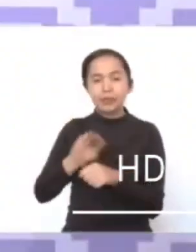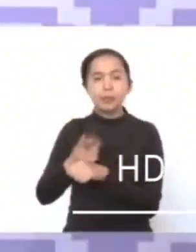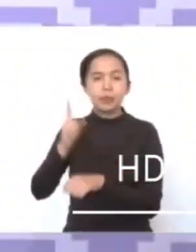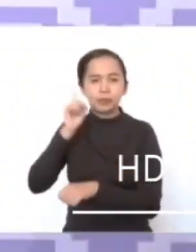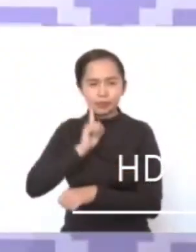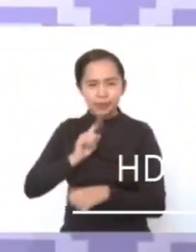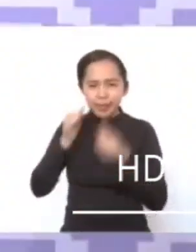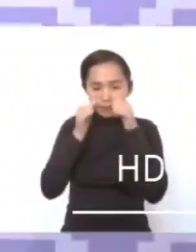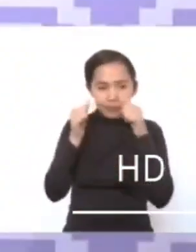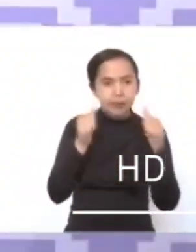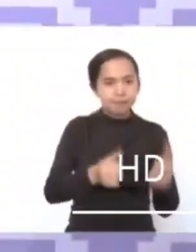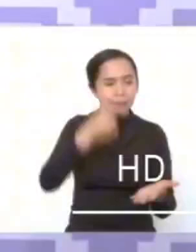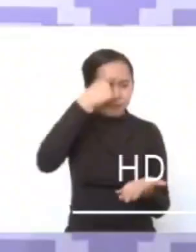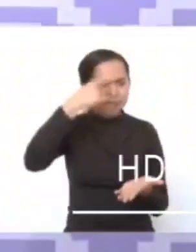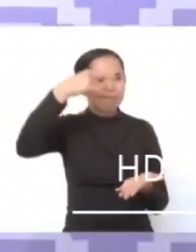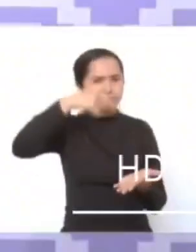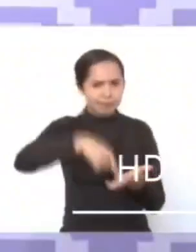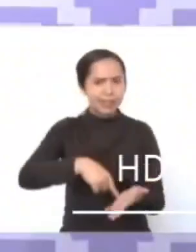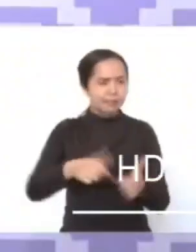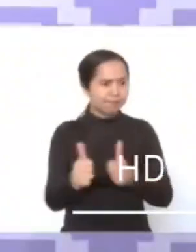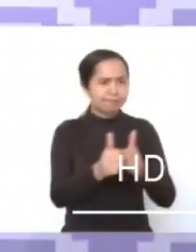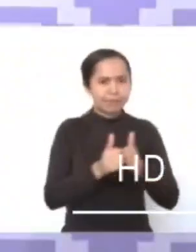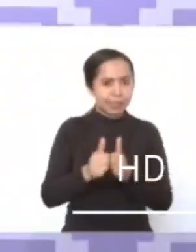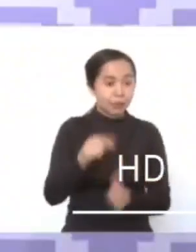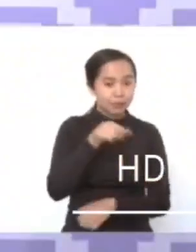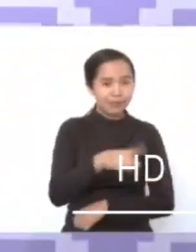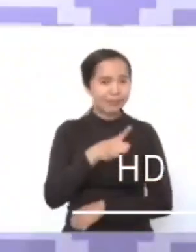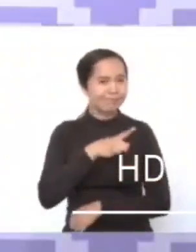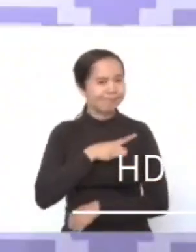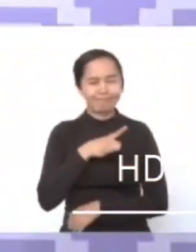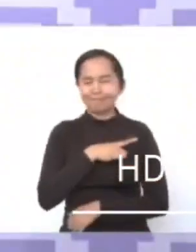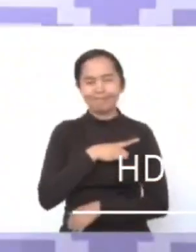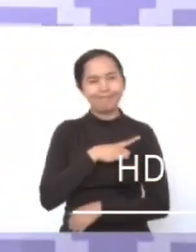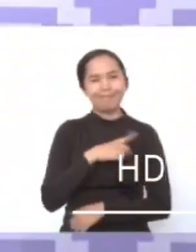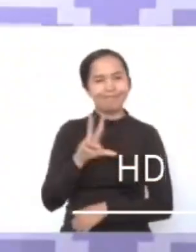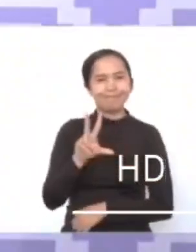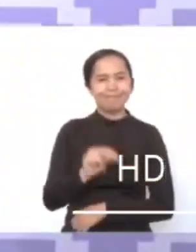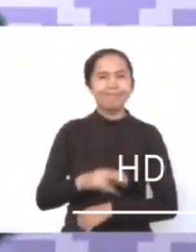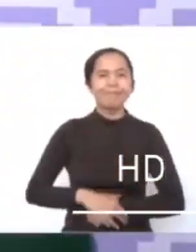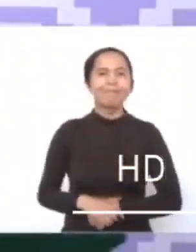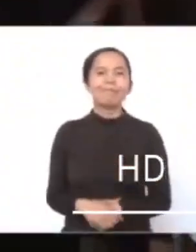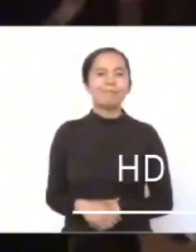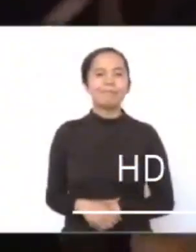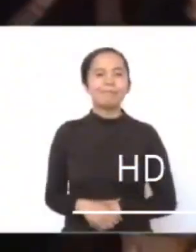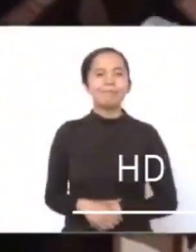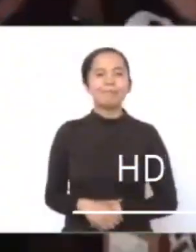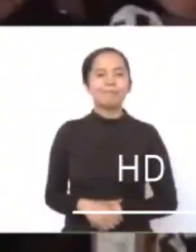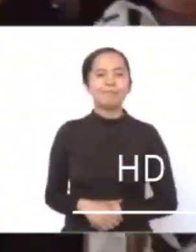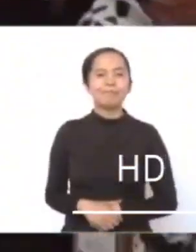escucha, te cree, te acompaña. No estás sola, es cuanto. Gracias.